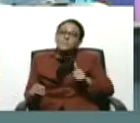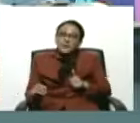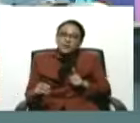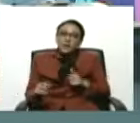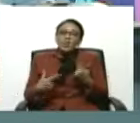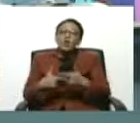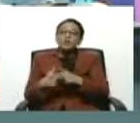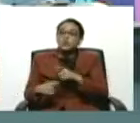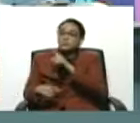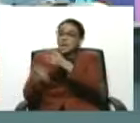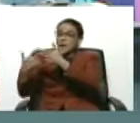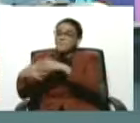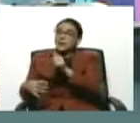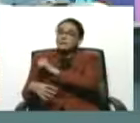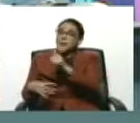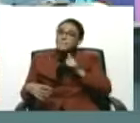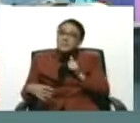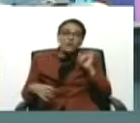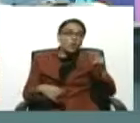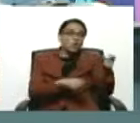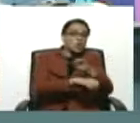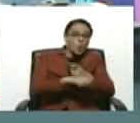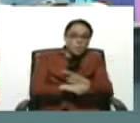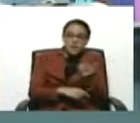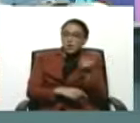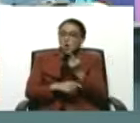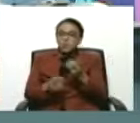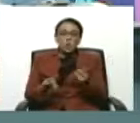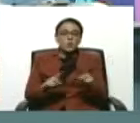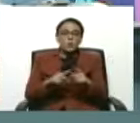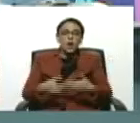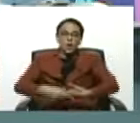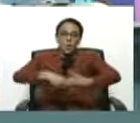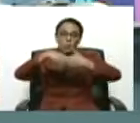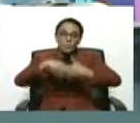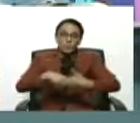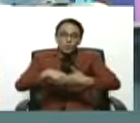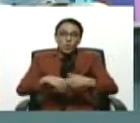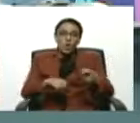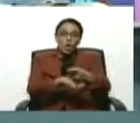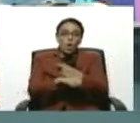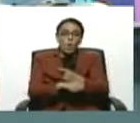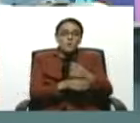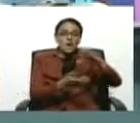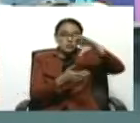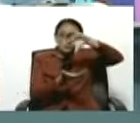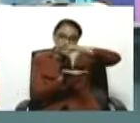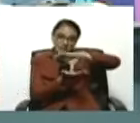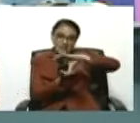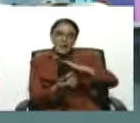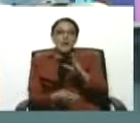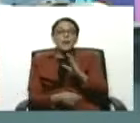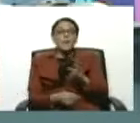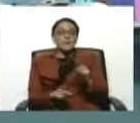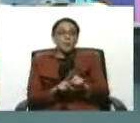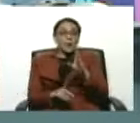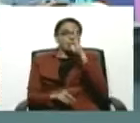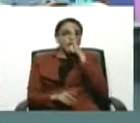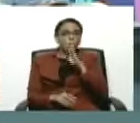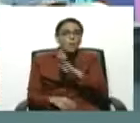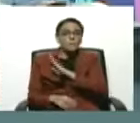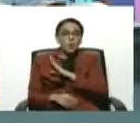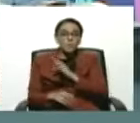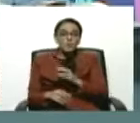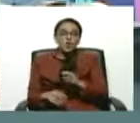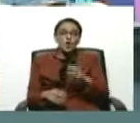a todos los niveles el gobierno central los gobiernos locales El Banco Central el gobierno central